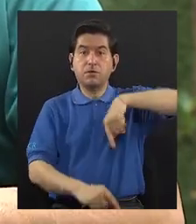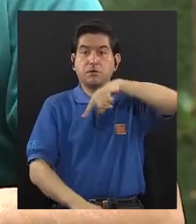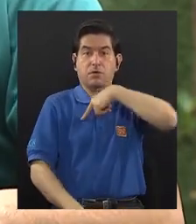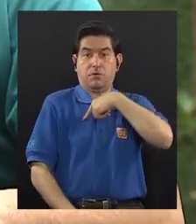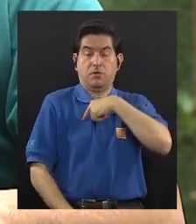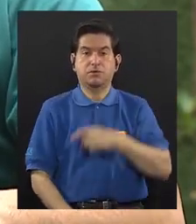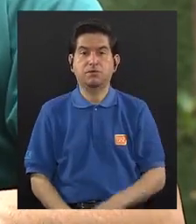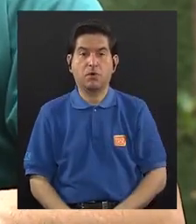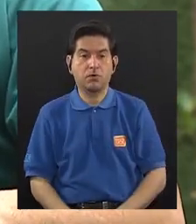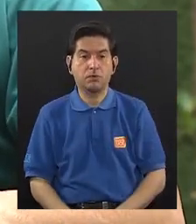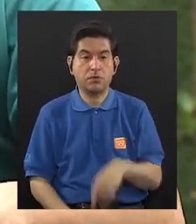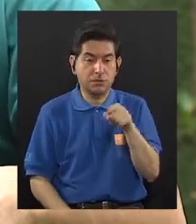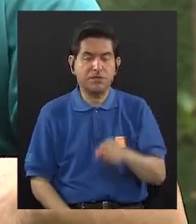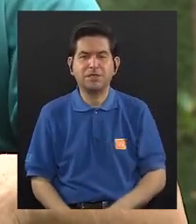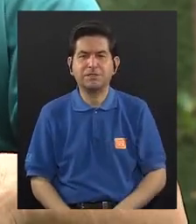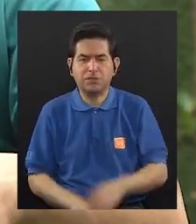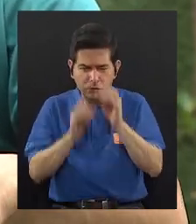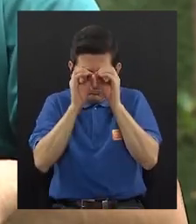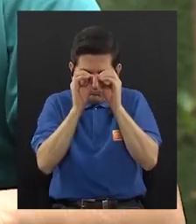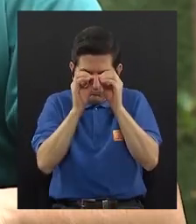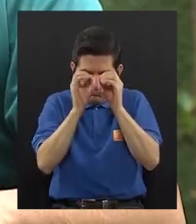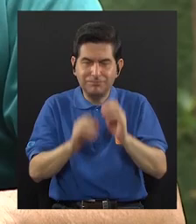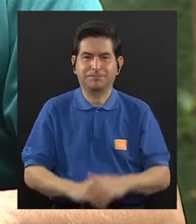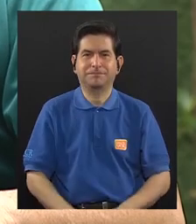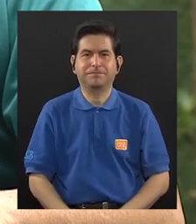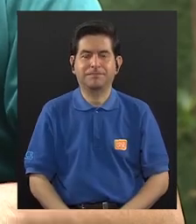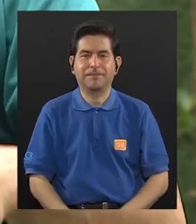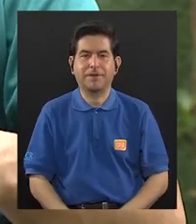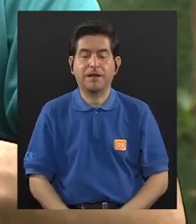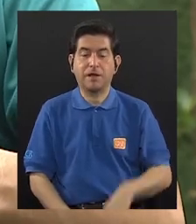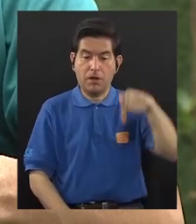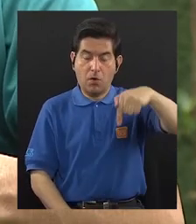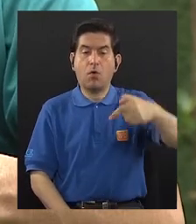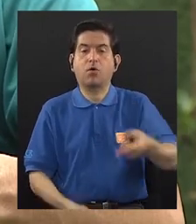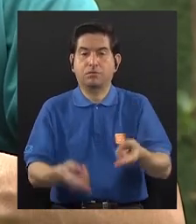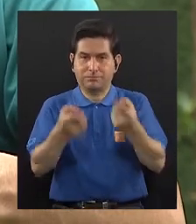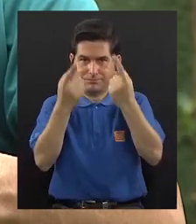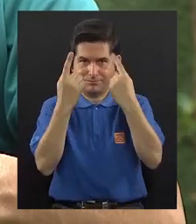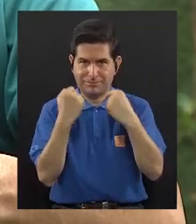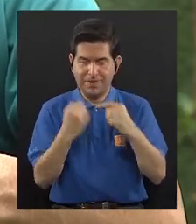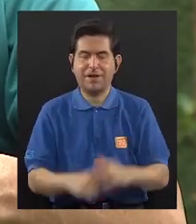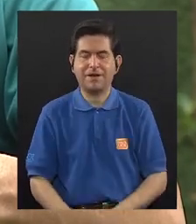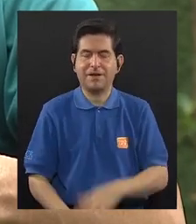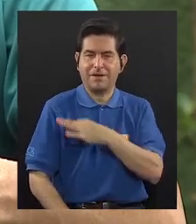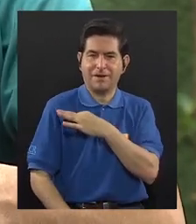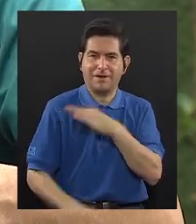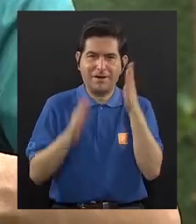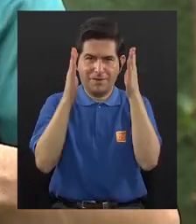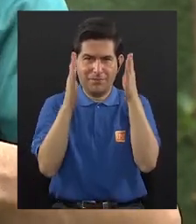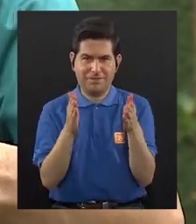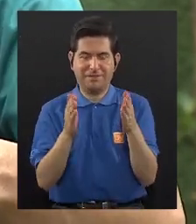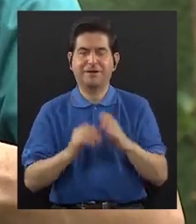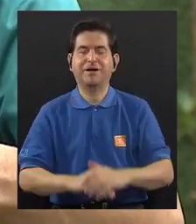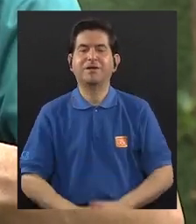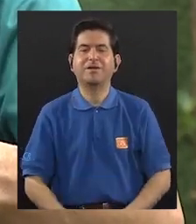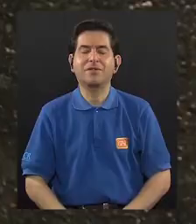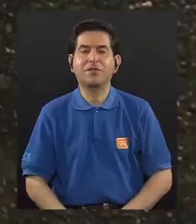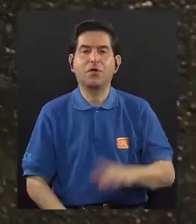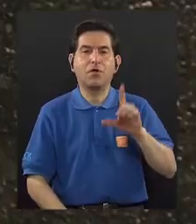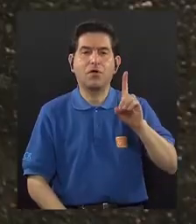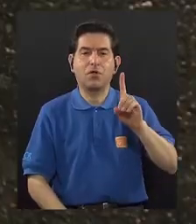en sí de estos microorganismos para ello contamos con el invitado del día de hoy